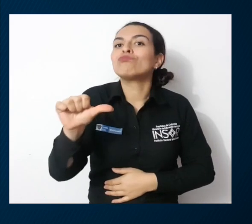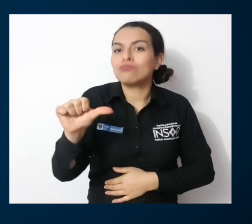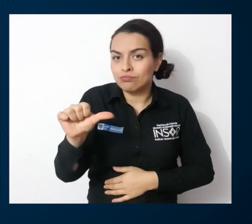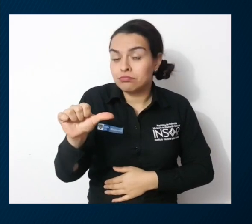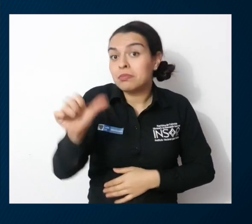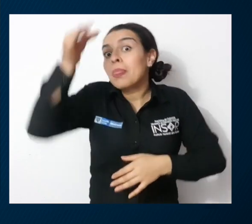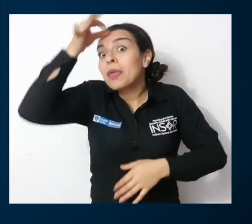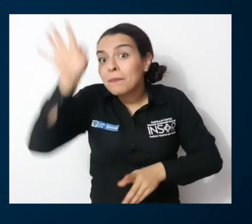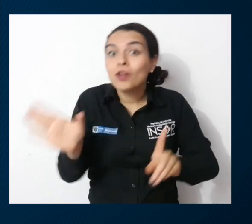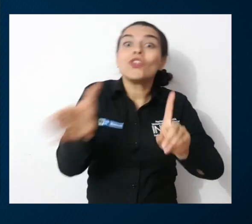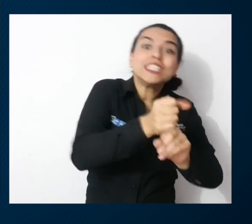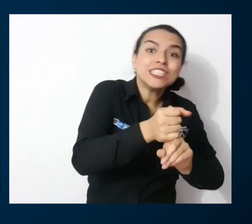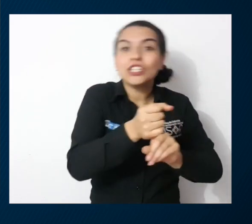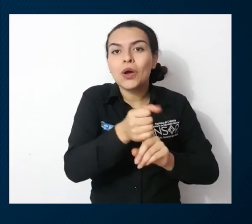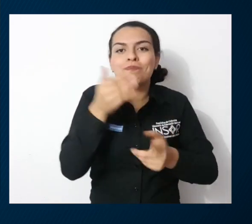así se logra,